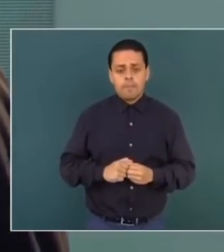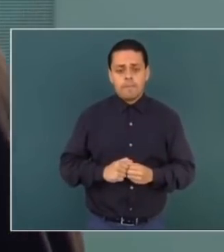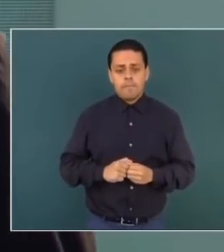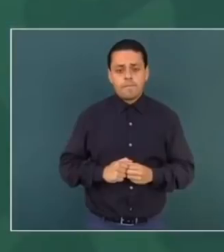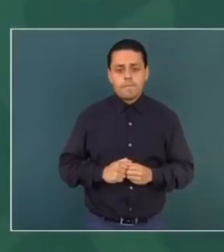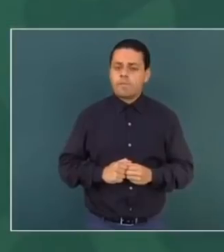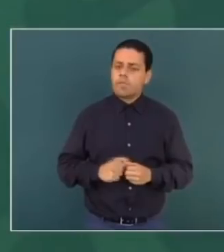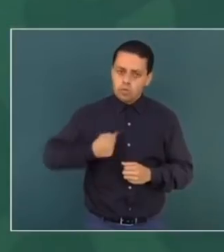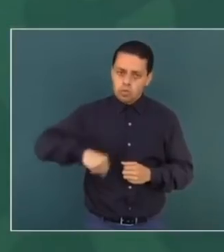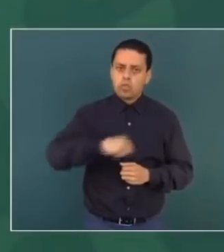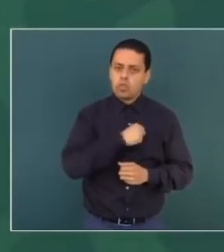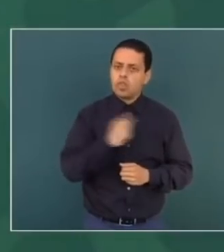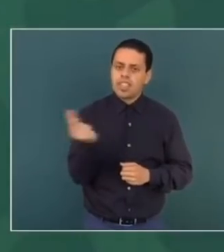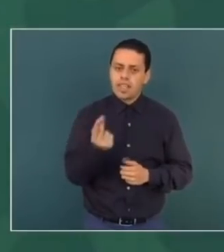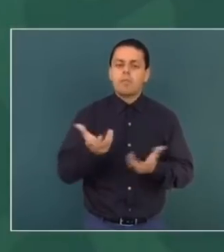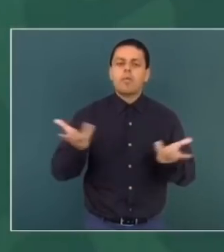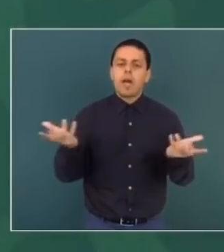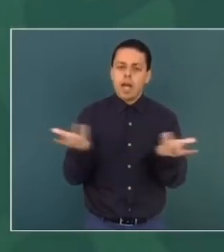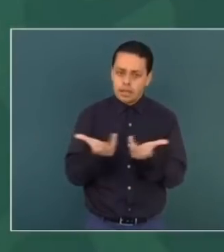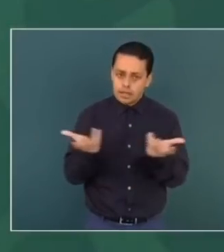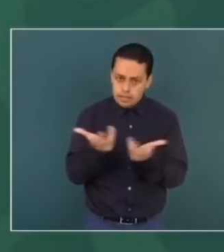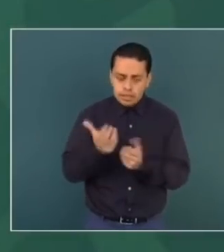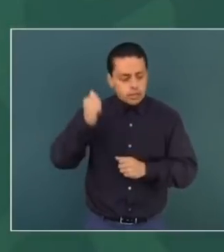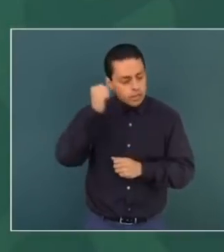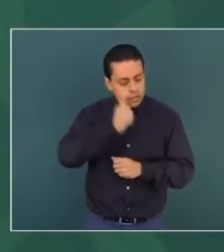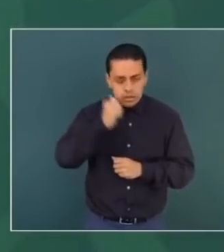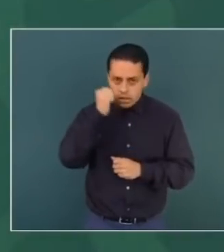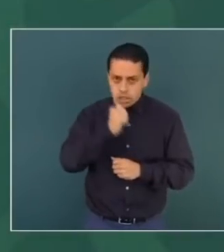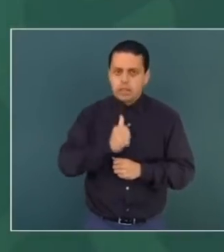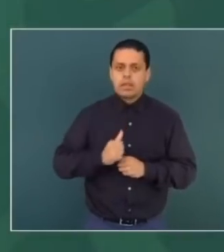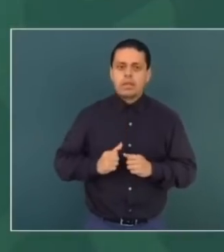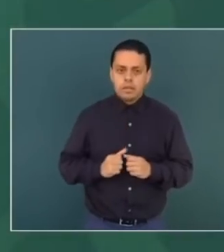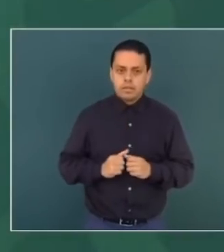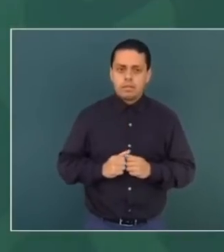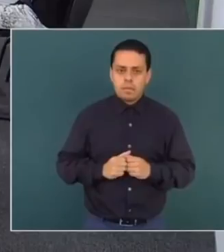tenemos que actuar de manera consecuente.